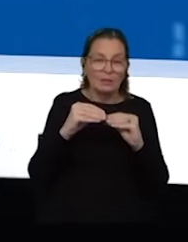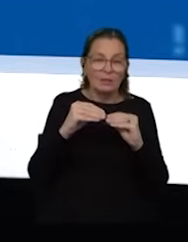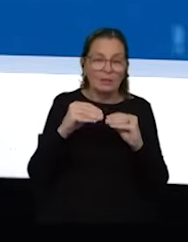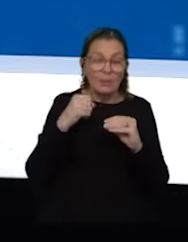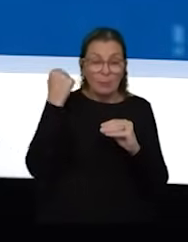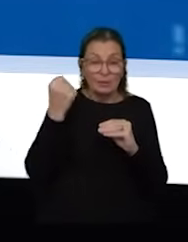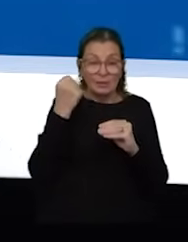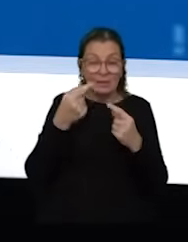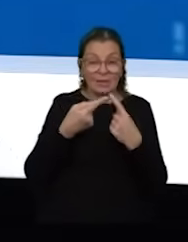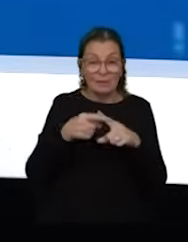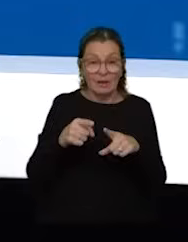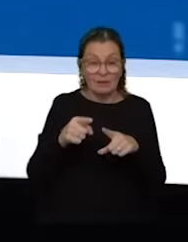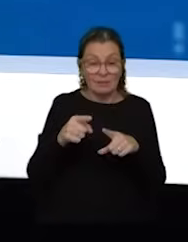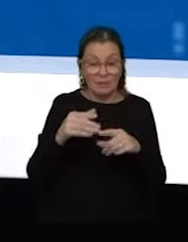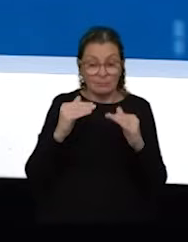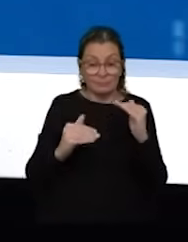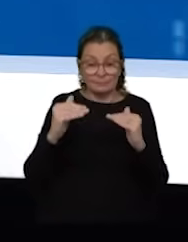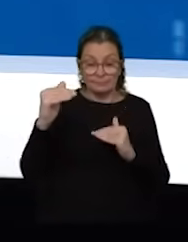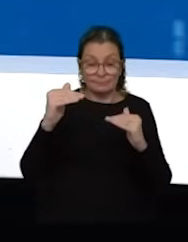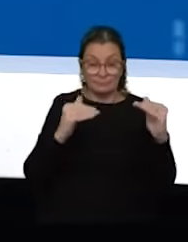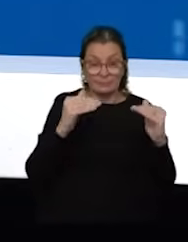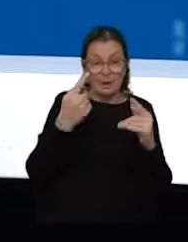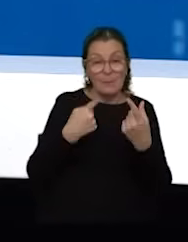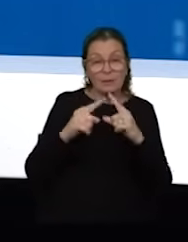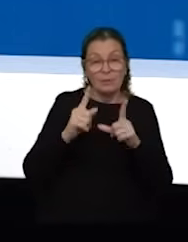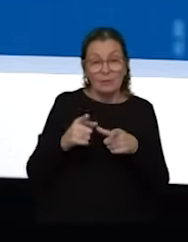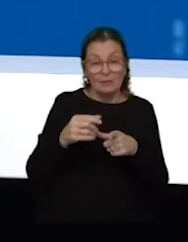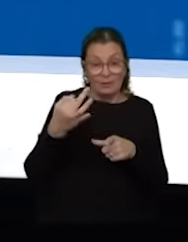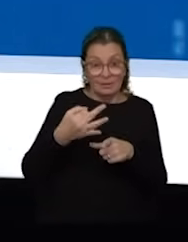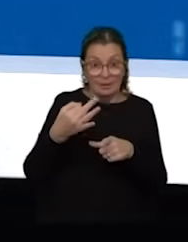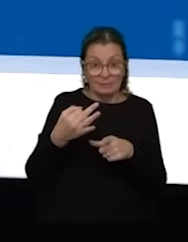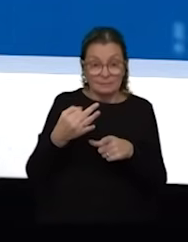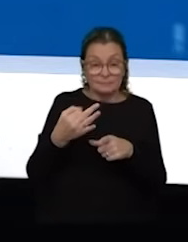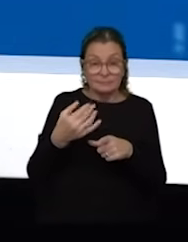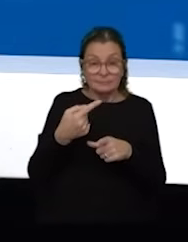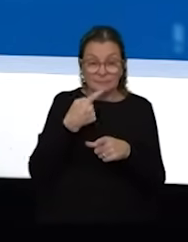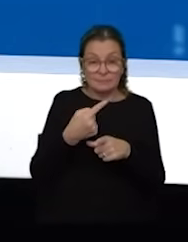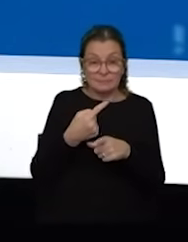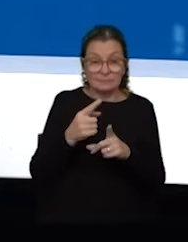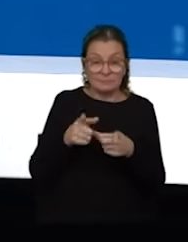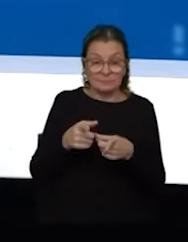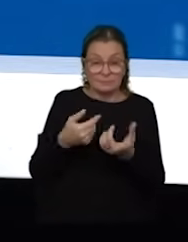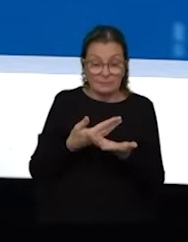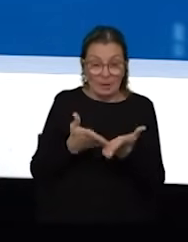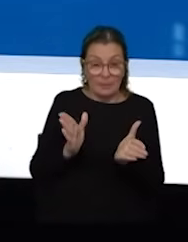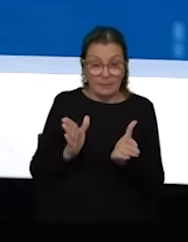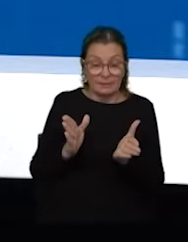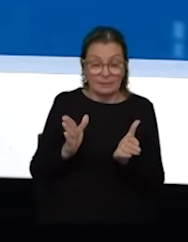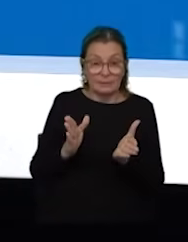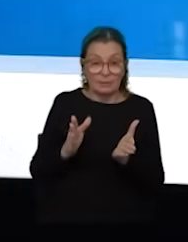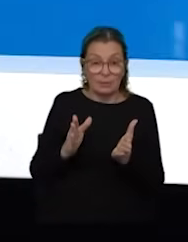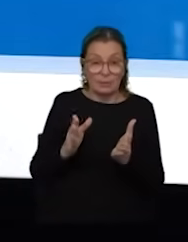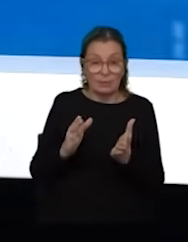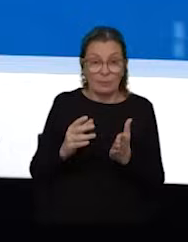importante diferenciar umbrales eh Pero también es cierto tener la trazabilidad por eso también ampliar el tope para lo que son